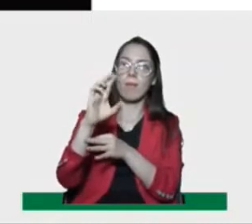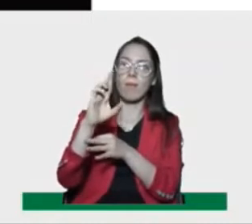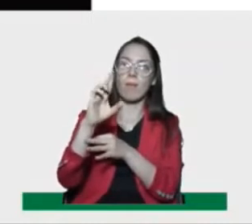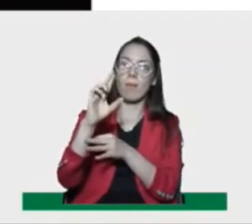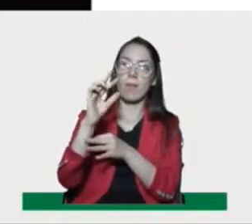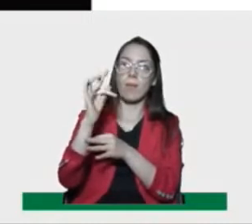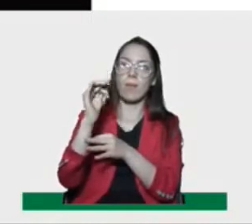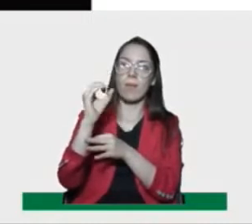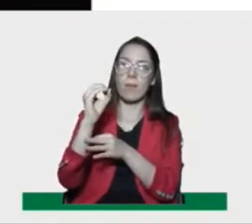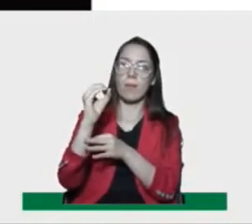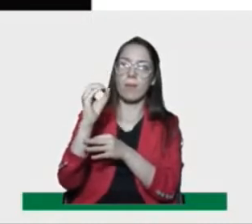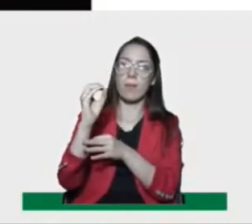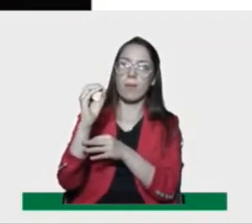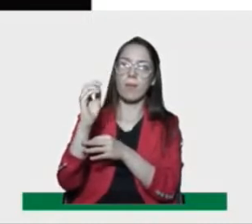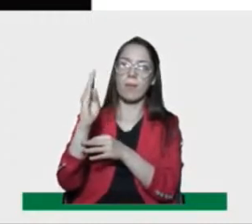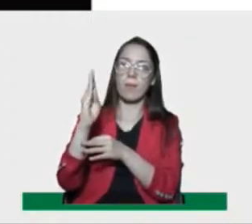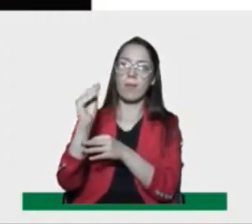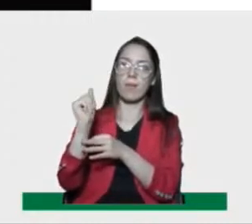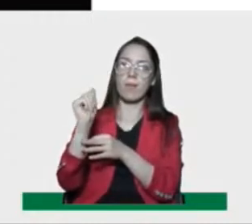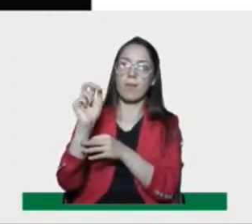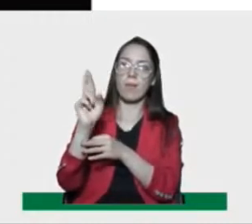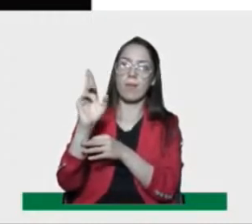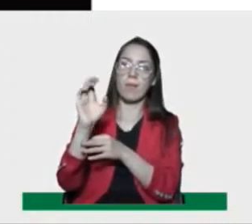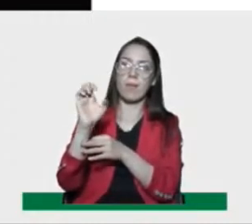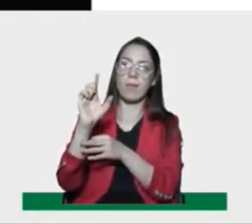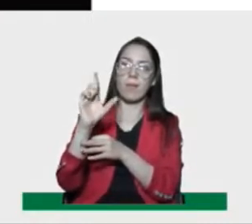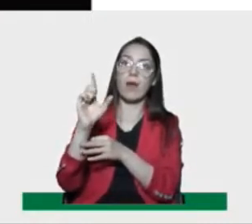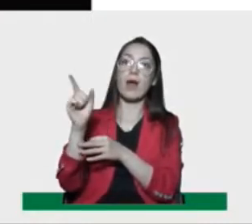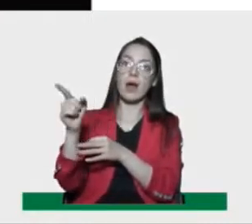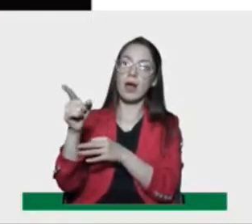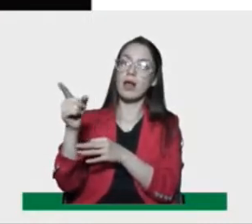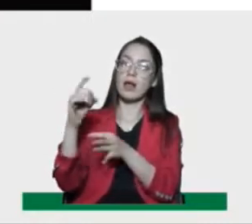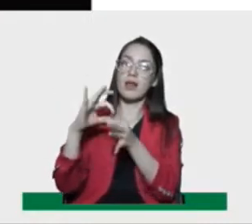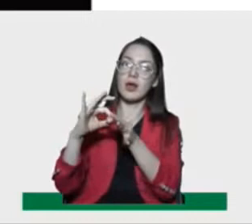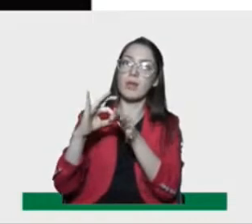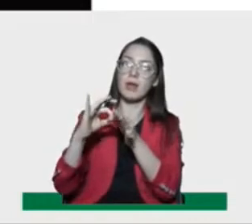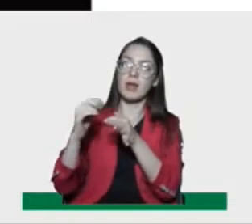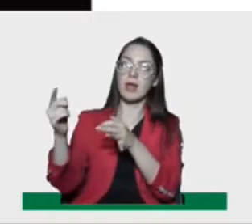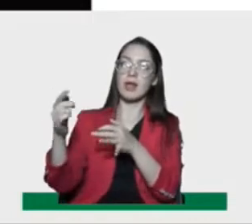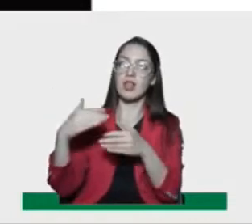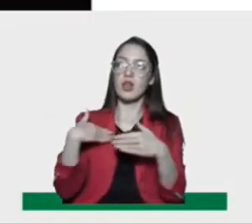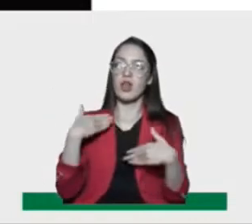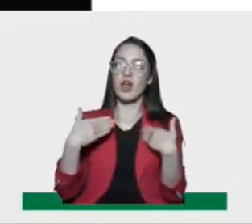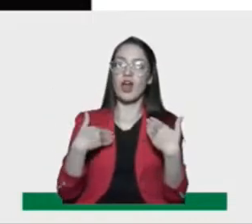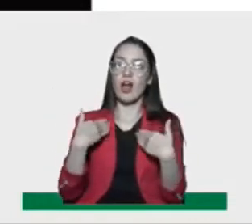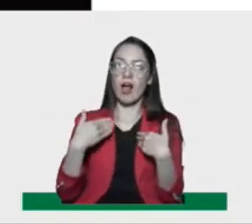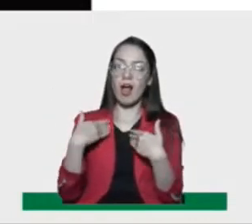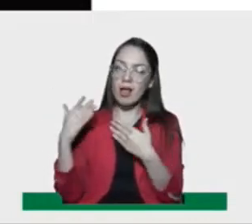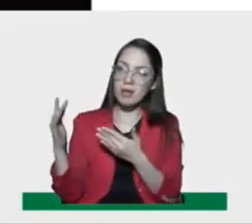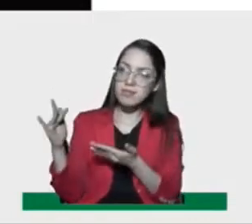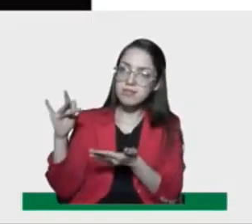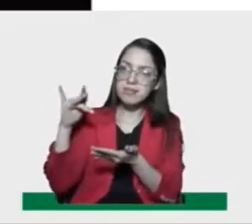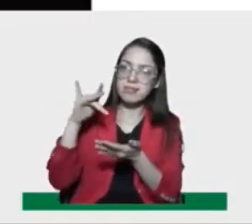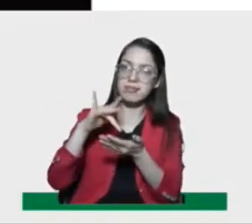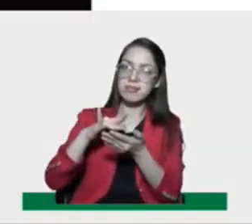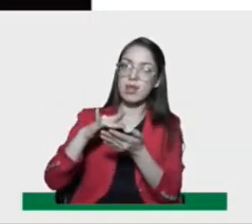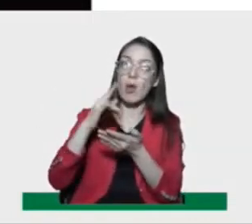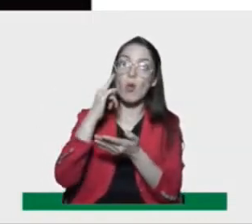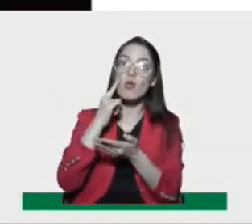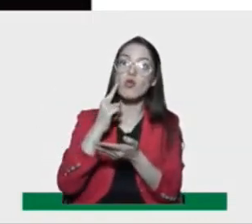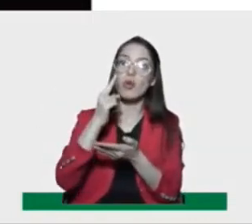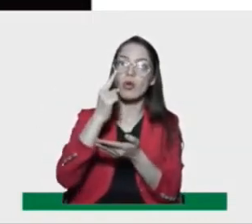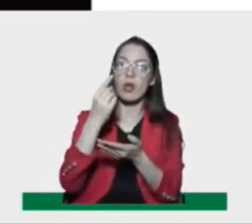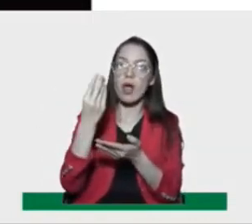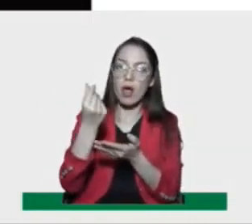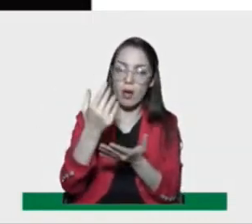pernoctación de un día más gracias a la visita que se hace por un día en este territorio por lo tanto los